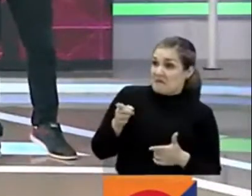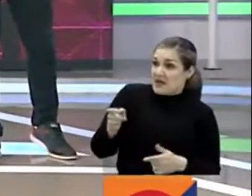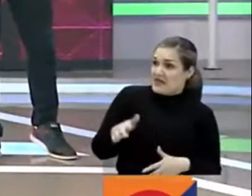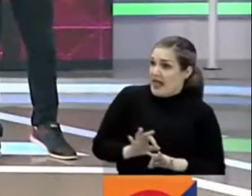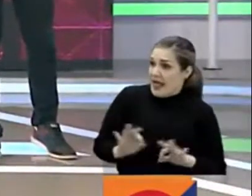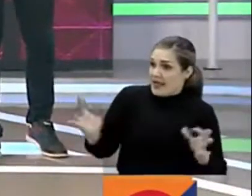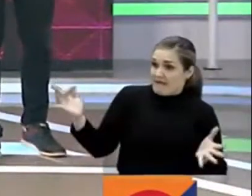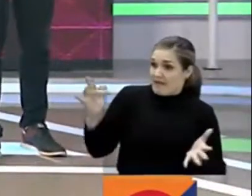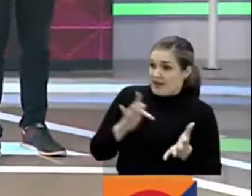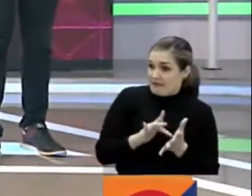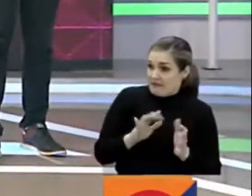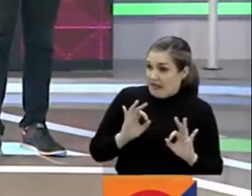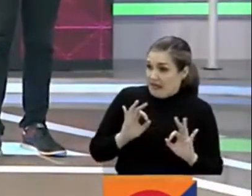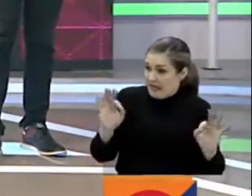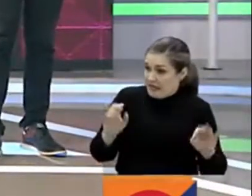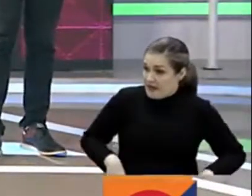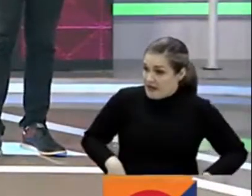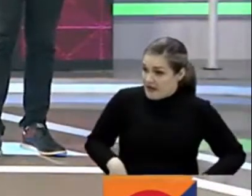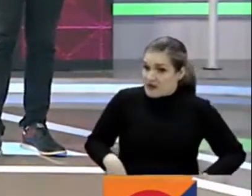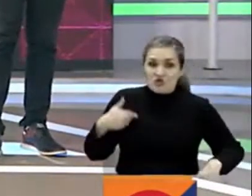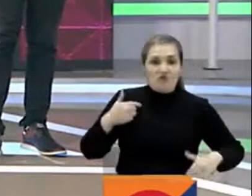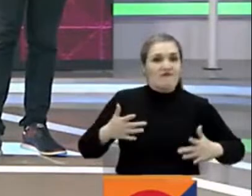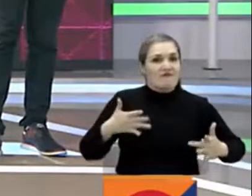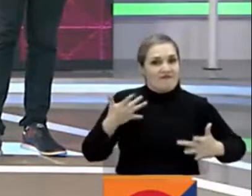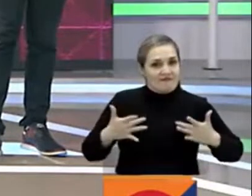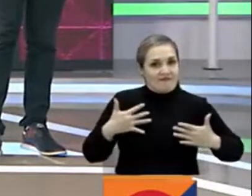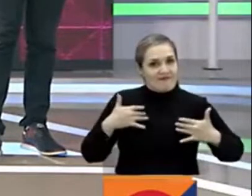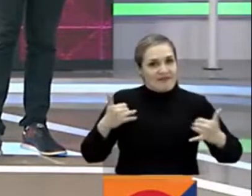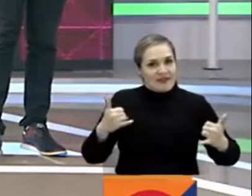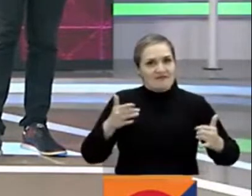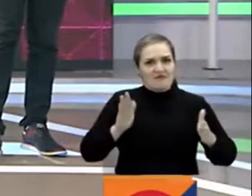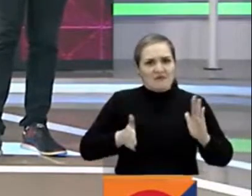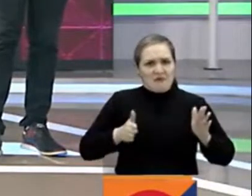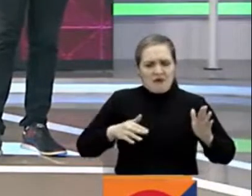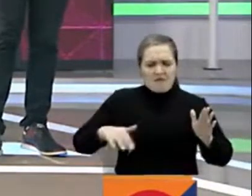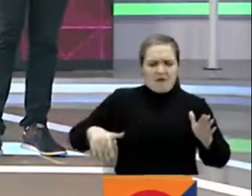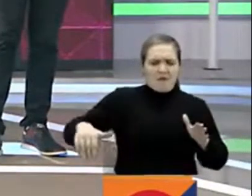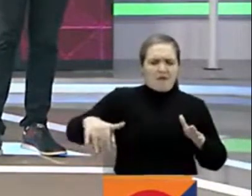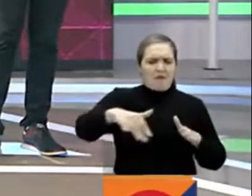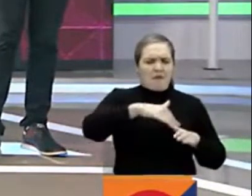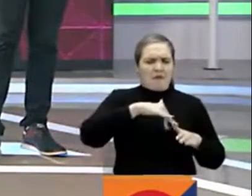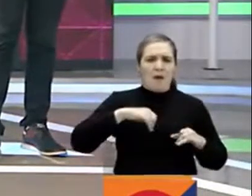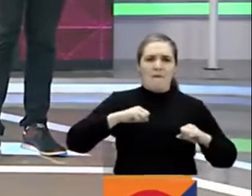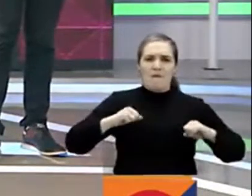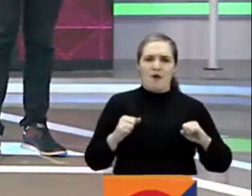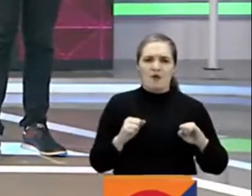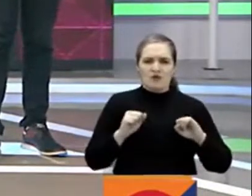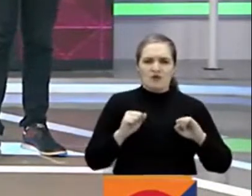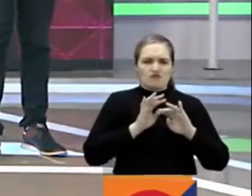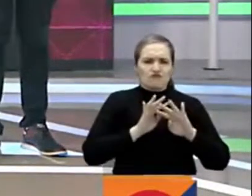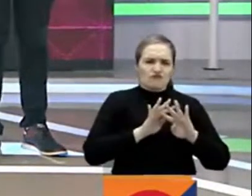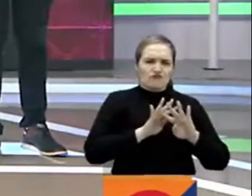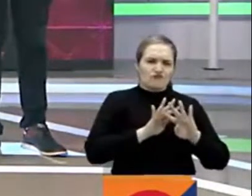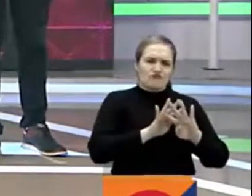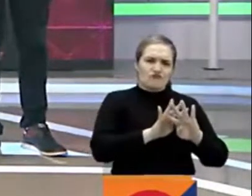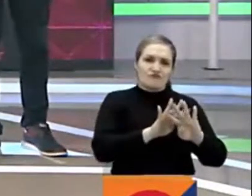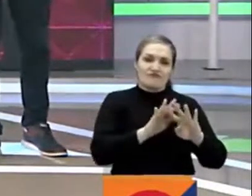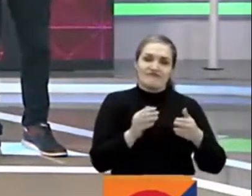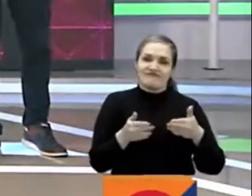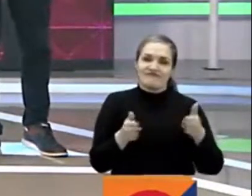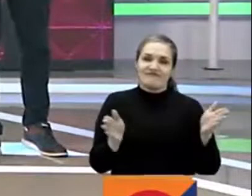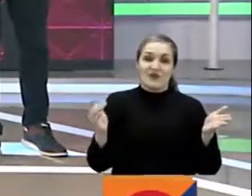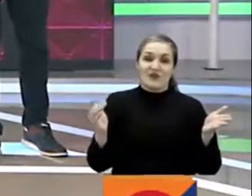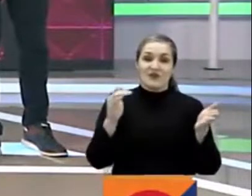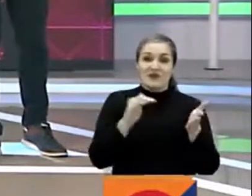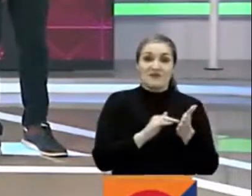estuve corriendo, estuve feliz, contento, como todos los bogotanos que salieron a las calles capitalinas en lo que se llama la reactivación. ¿Por